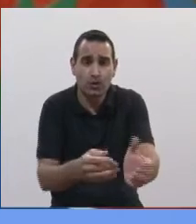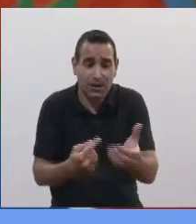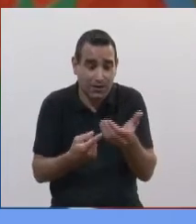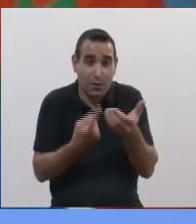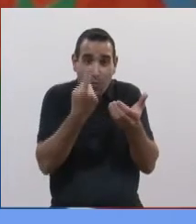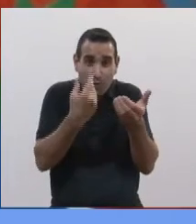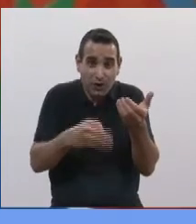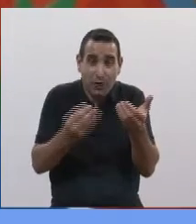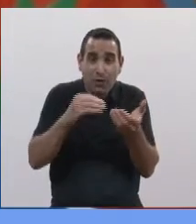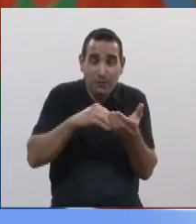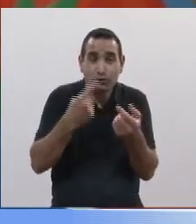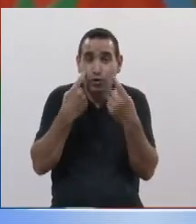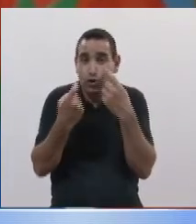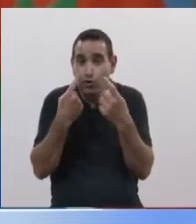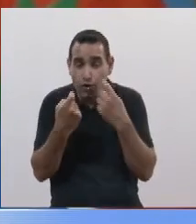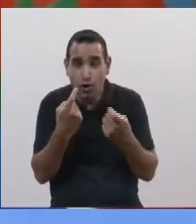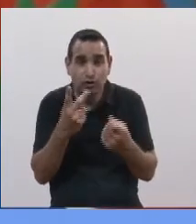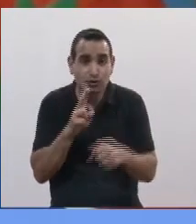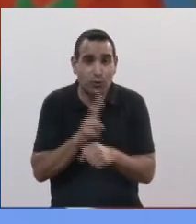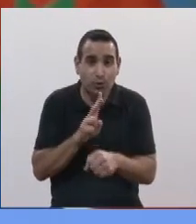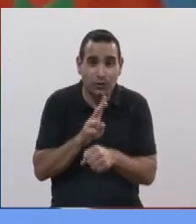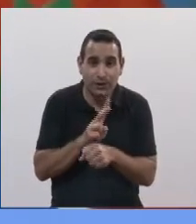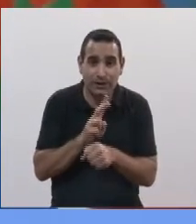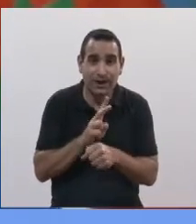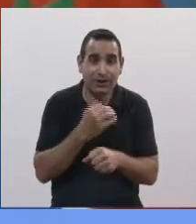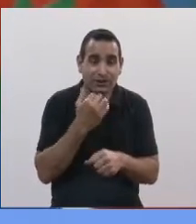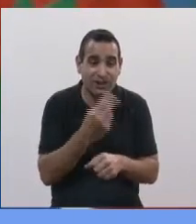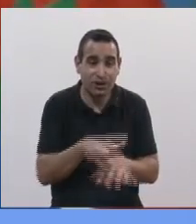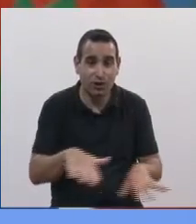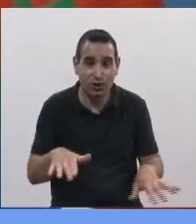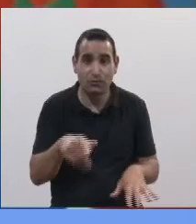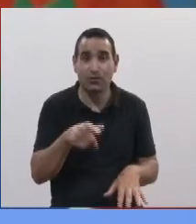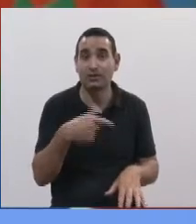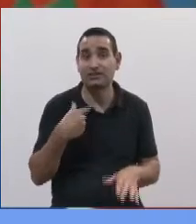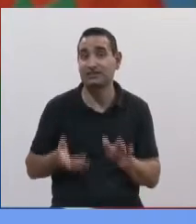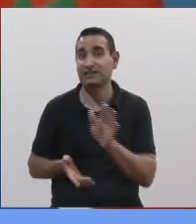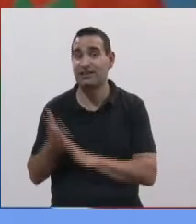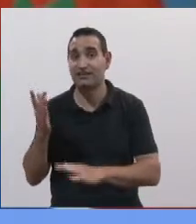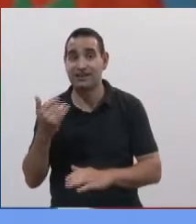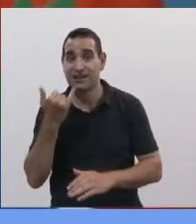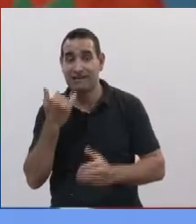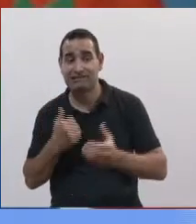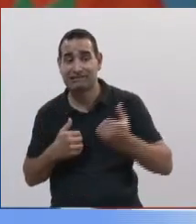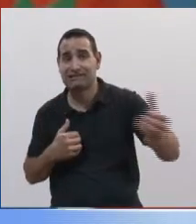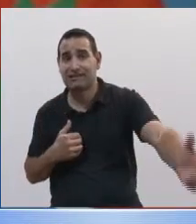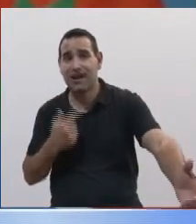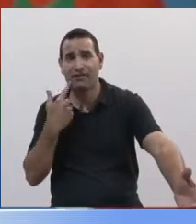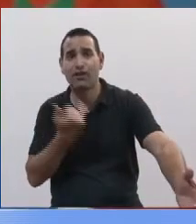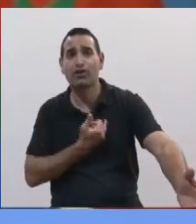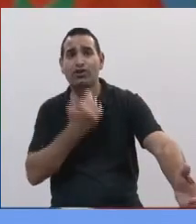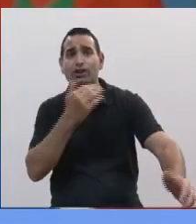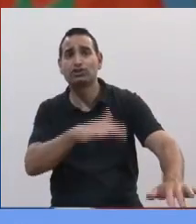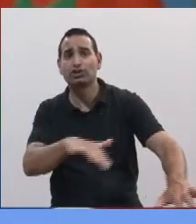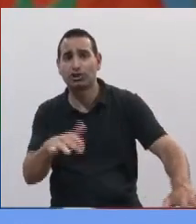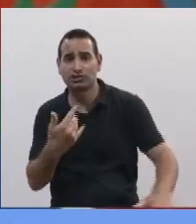también un control y tener seguridad sobre sus hijos, porque cuando se va, le da el teléfono para saber dónde está,